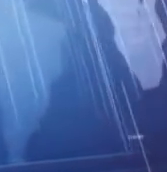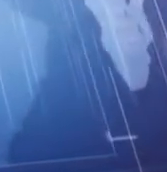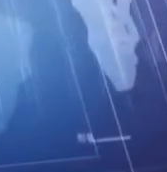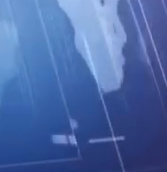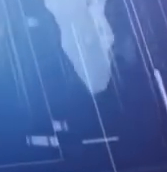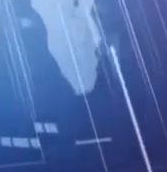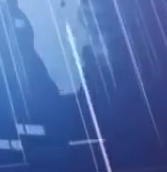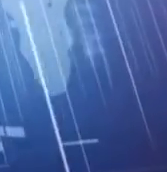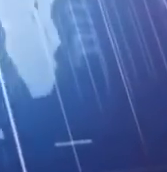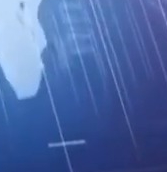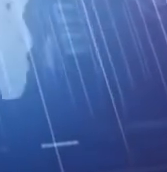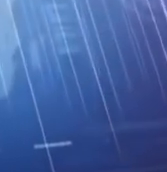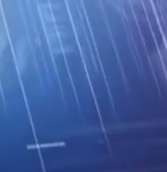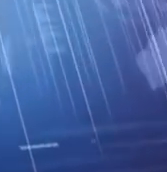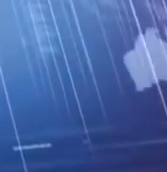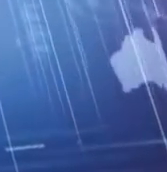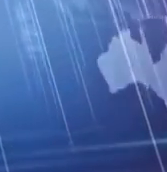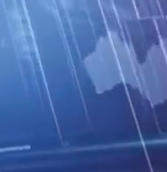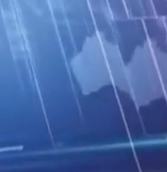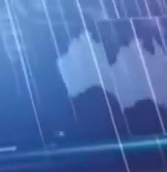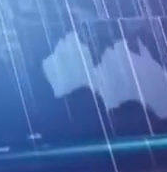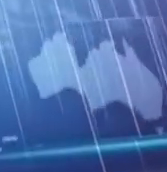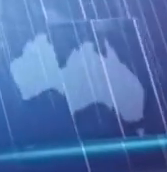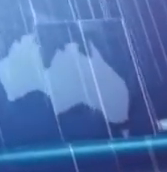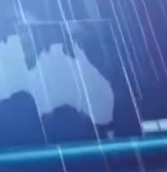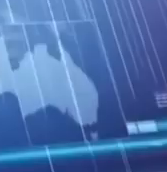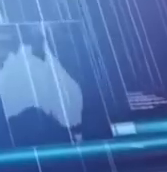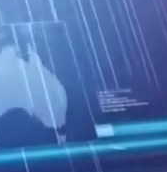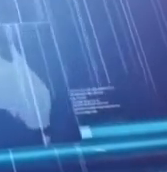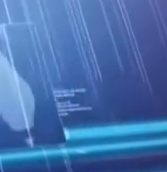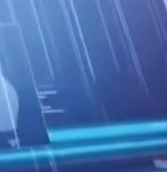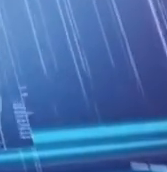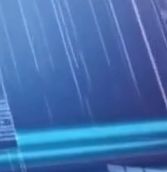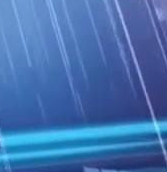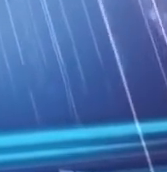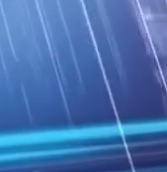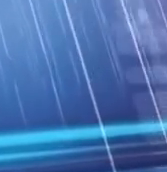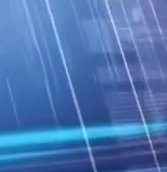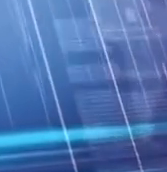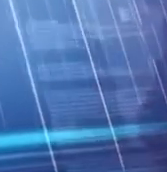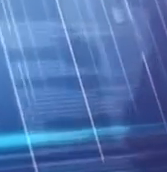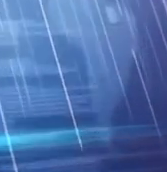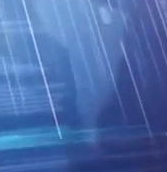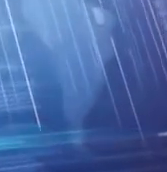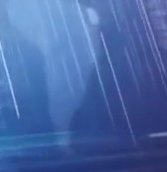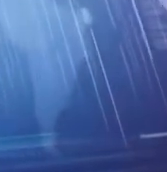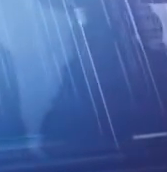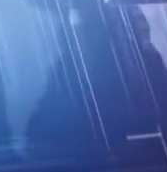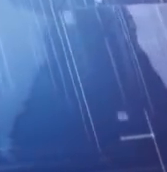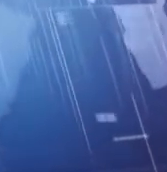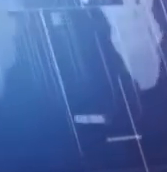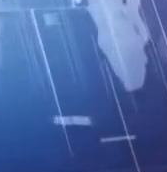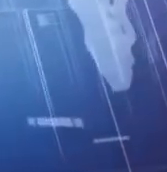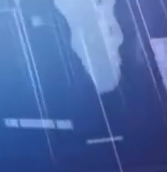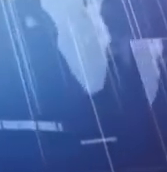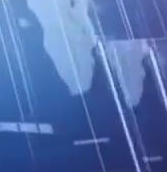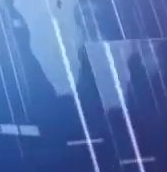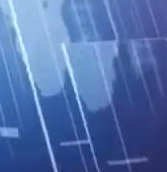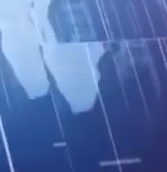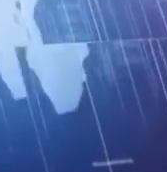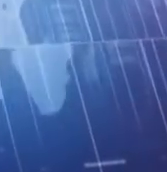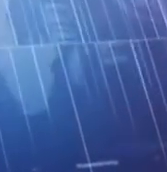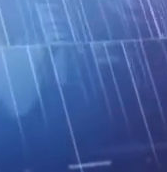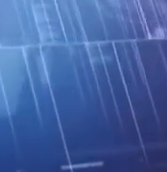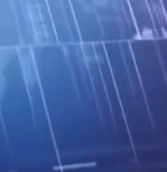el T-MEC y el hecho de que no haya cerrado fronteras con Estados Unidos para que, una vez superada la pandemia, de inmediato se active el motor del